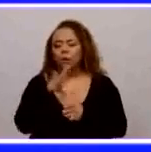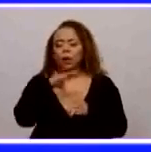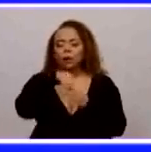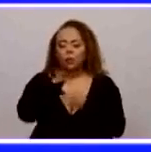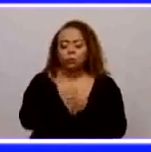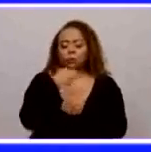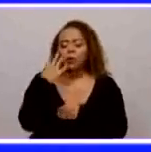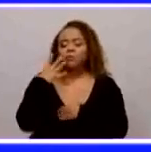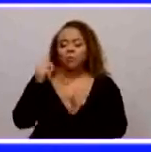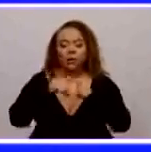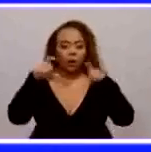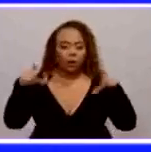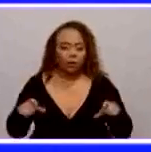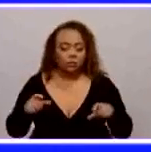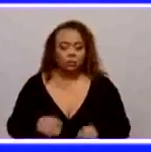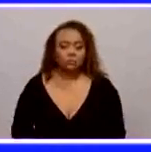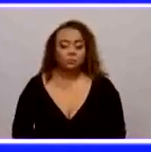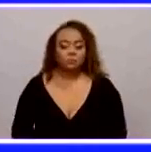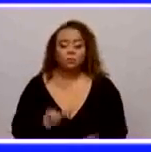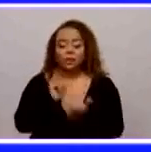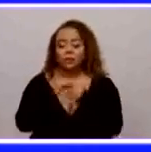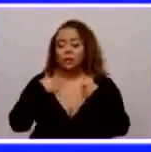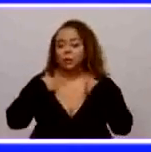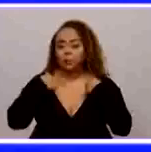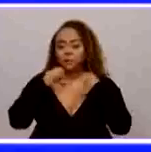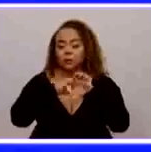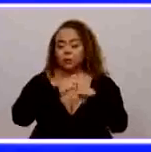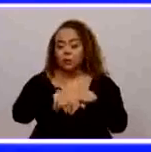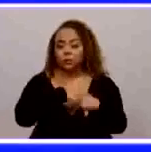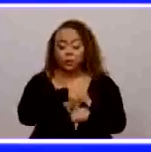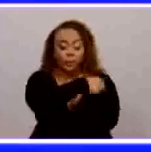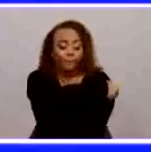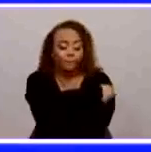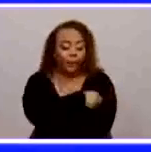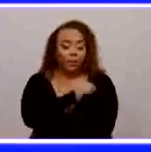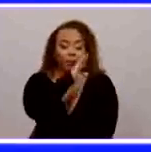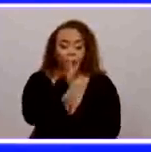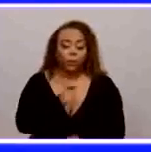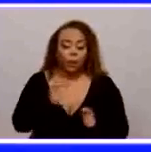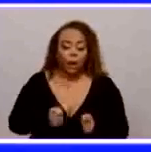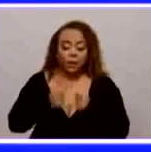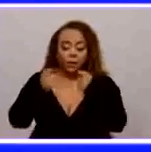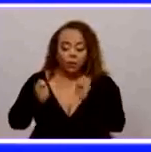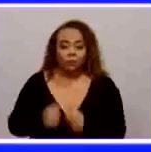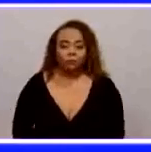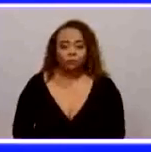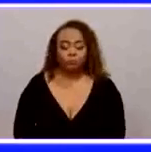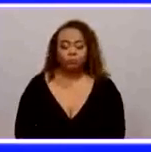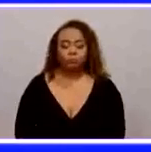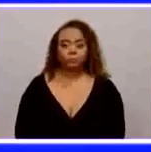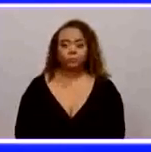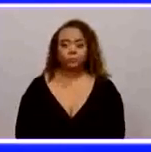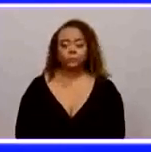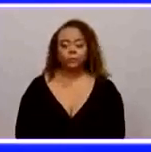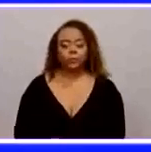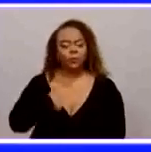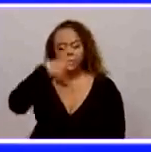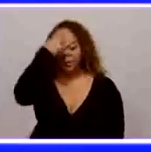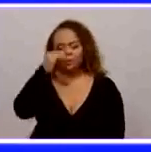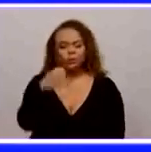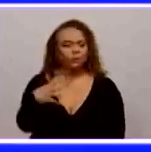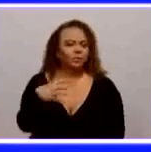cancha. Esa camisa de selección, la banda que nunca le han dado, yo creo que él la merece. Creo que es un